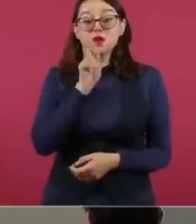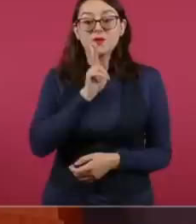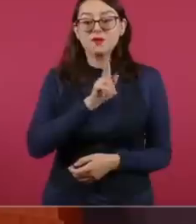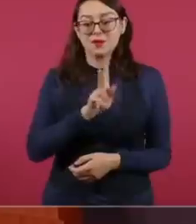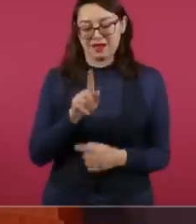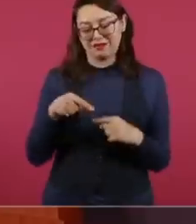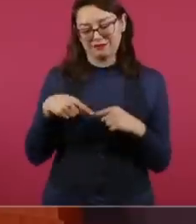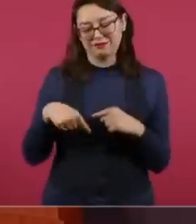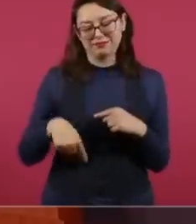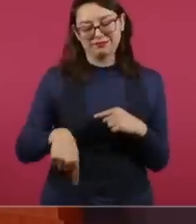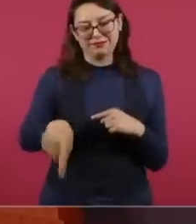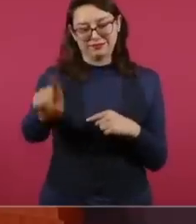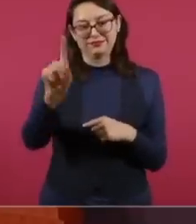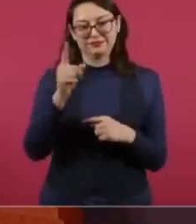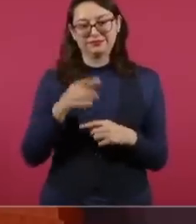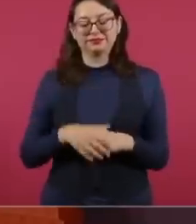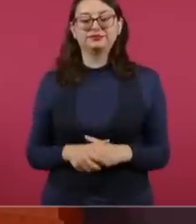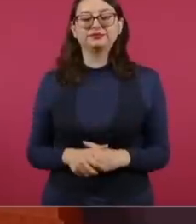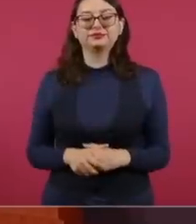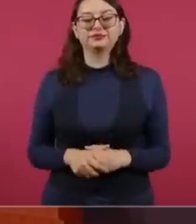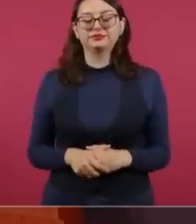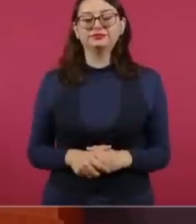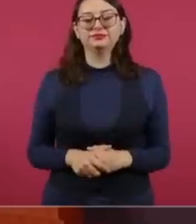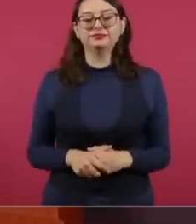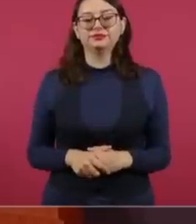Hay un paso ahí que se llama